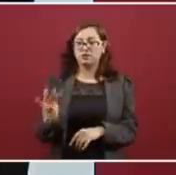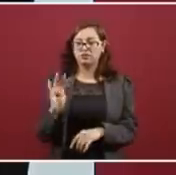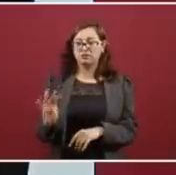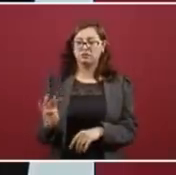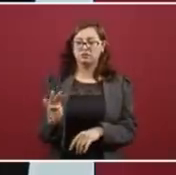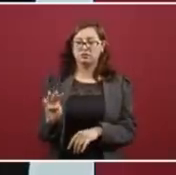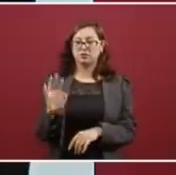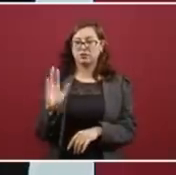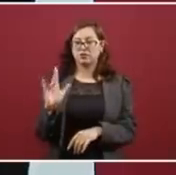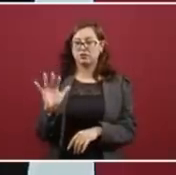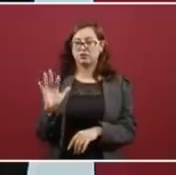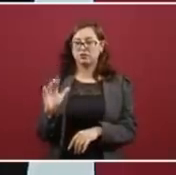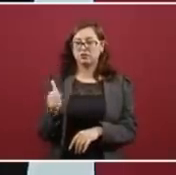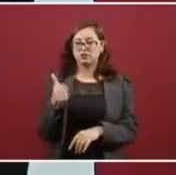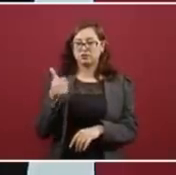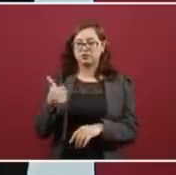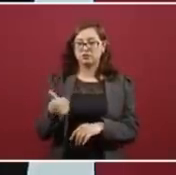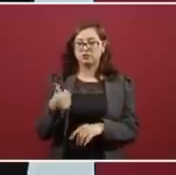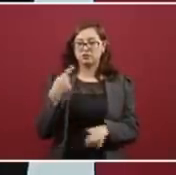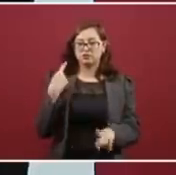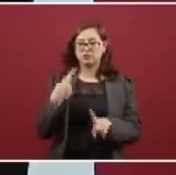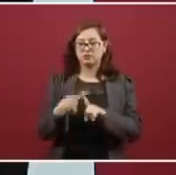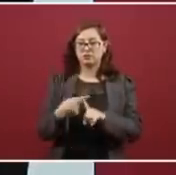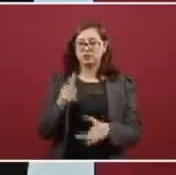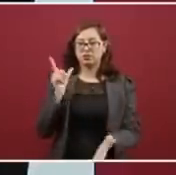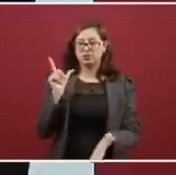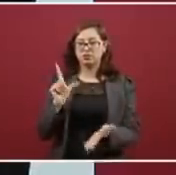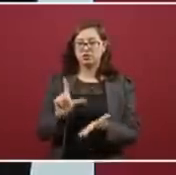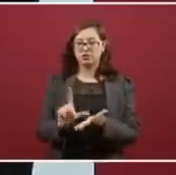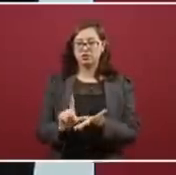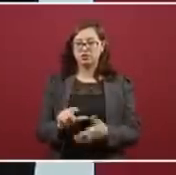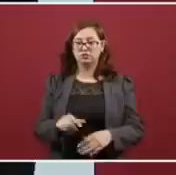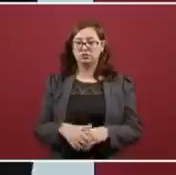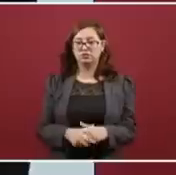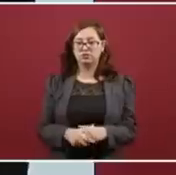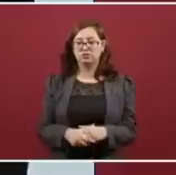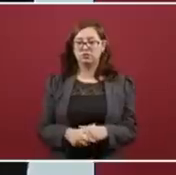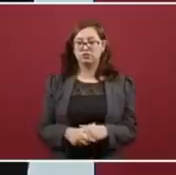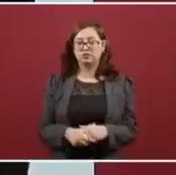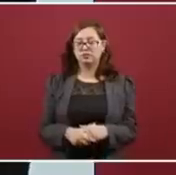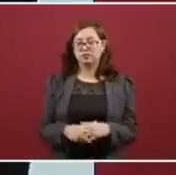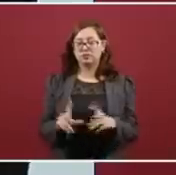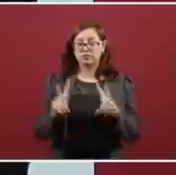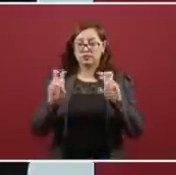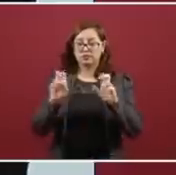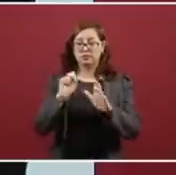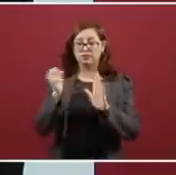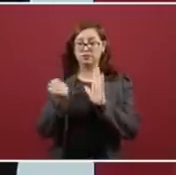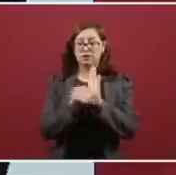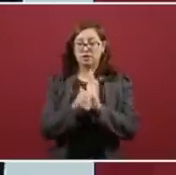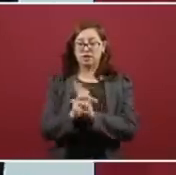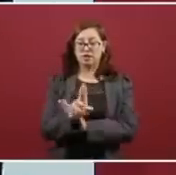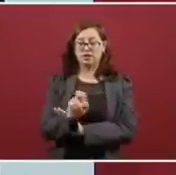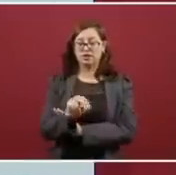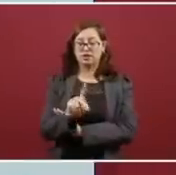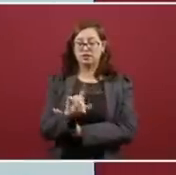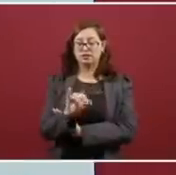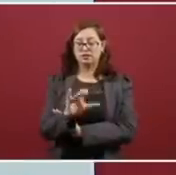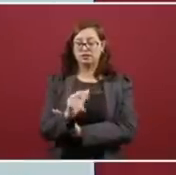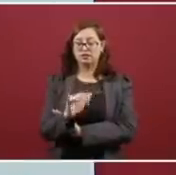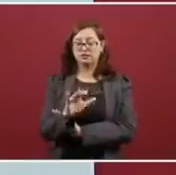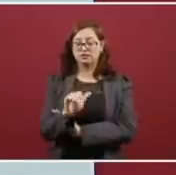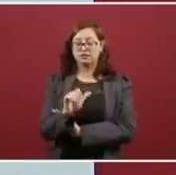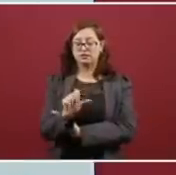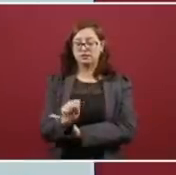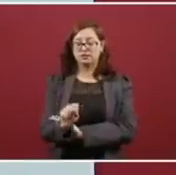pesos con 56 por litro promedio de rendir chicas de todas sus gasolineras